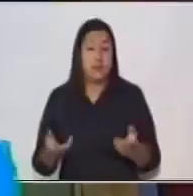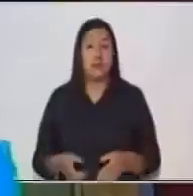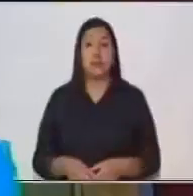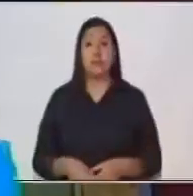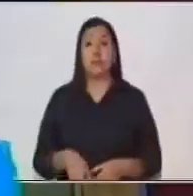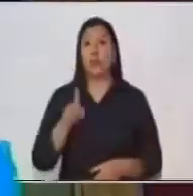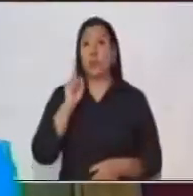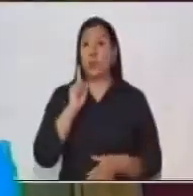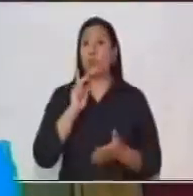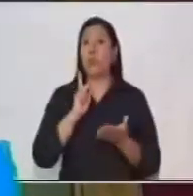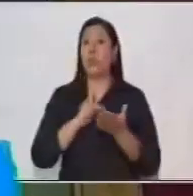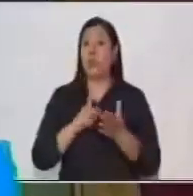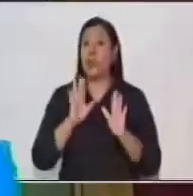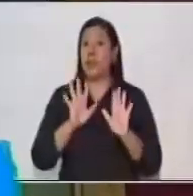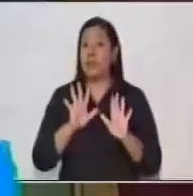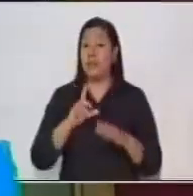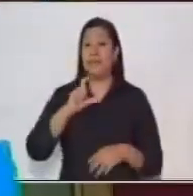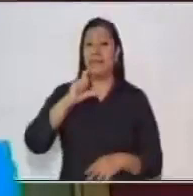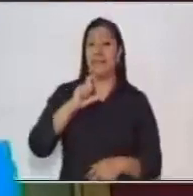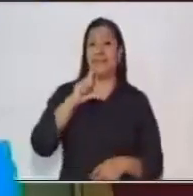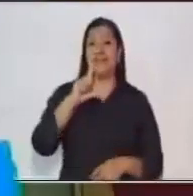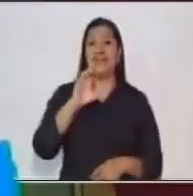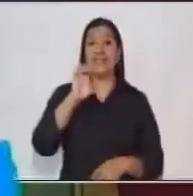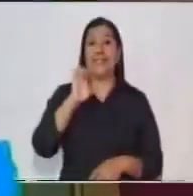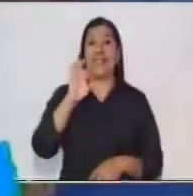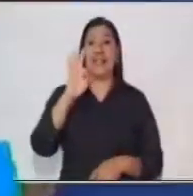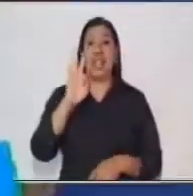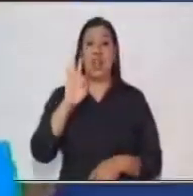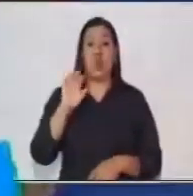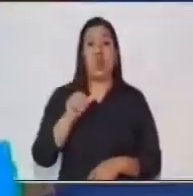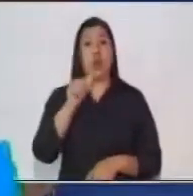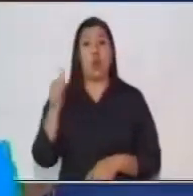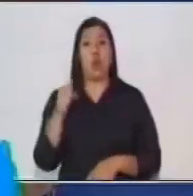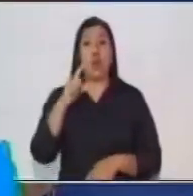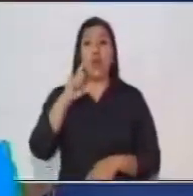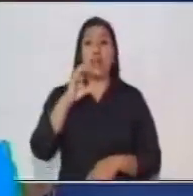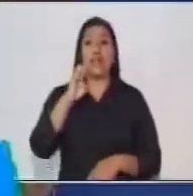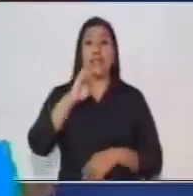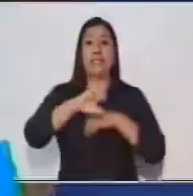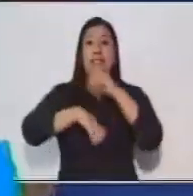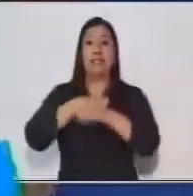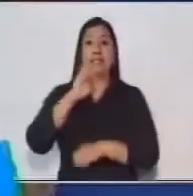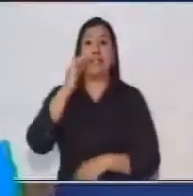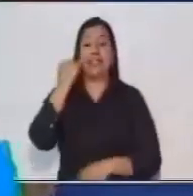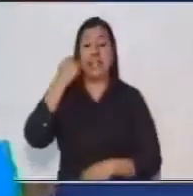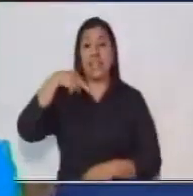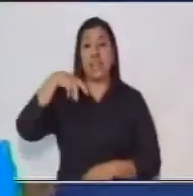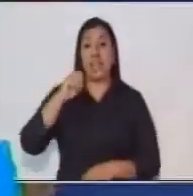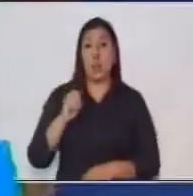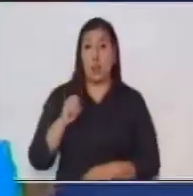vez Cleo y Ceferino decidieron ir al campo.